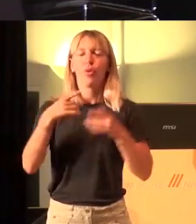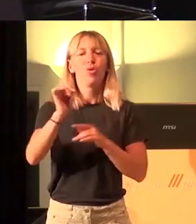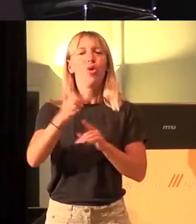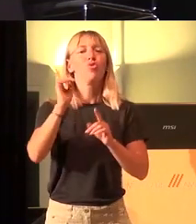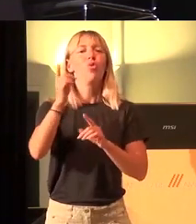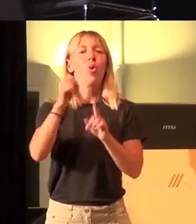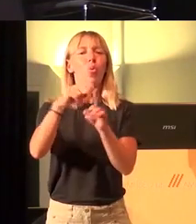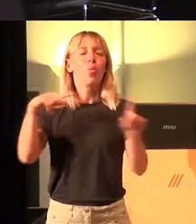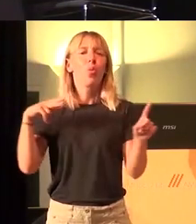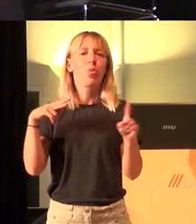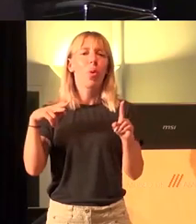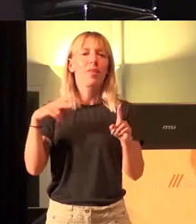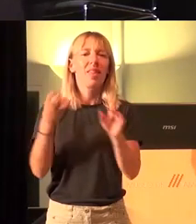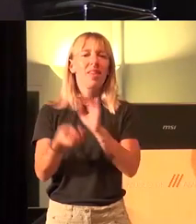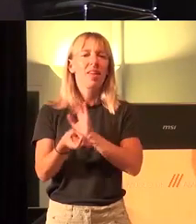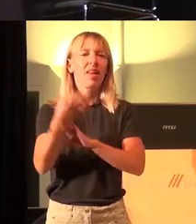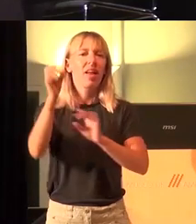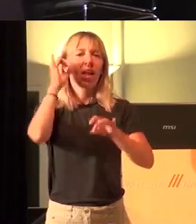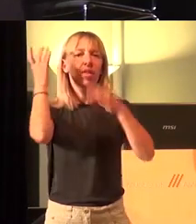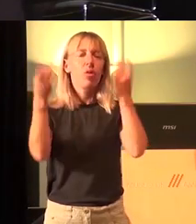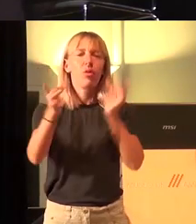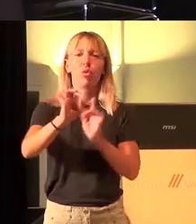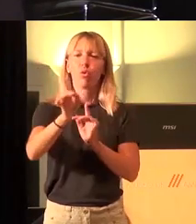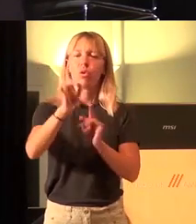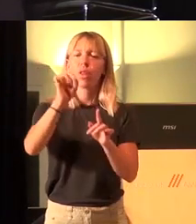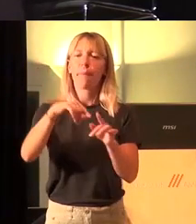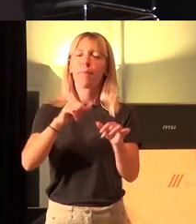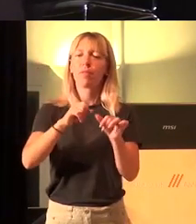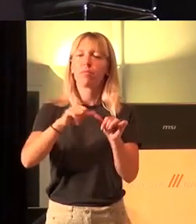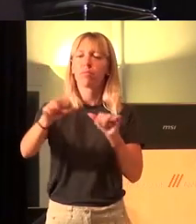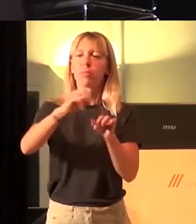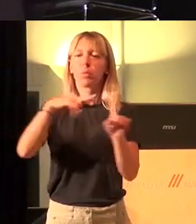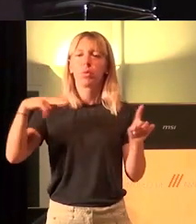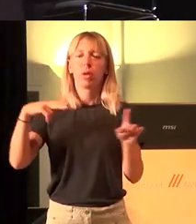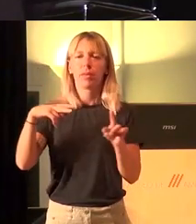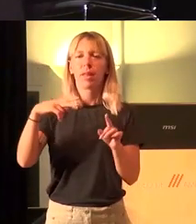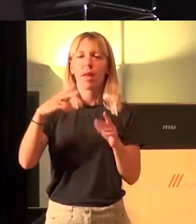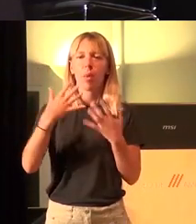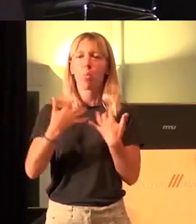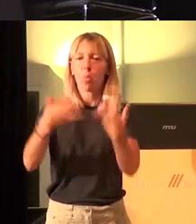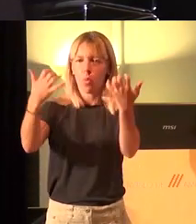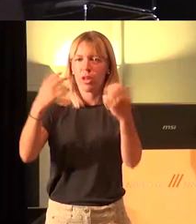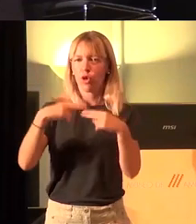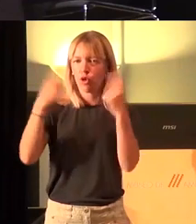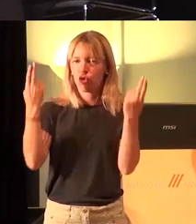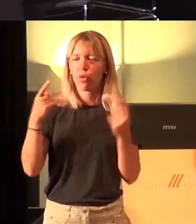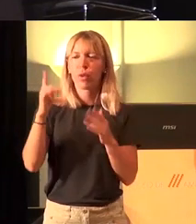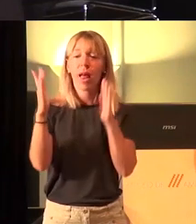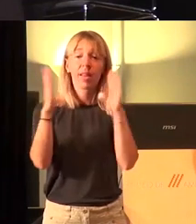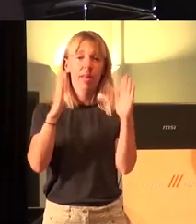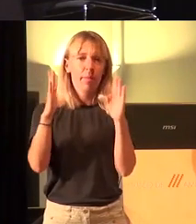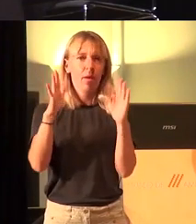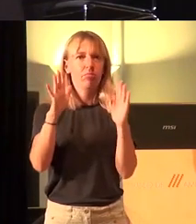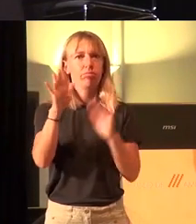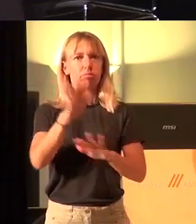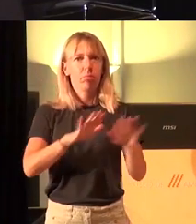desde el punto de vista de la creación, sino también desde el punto de vista de públicos, ¿no? En una etapa tan